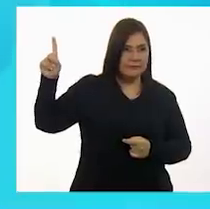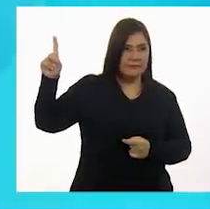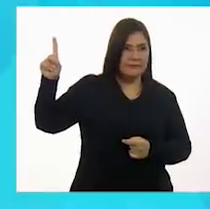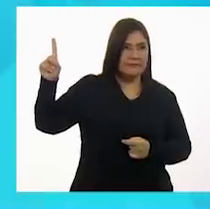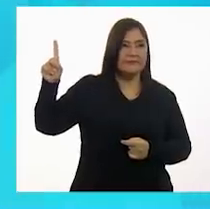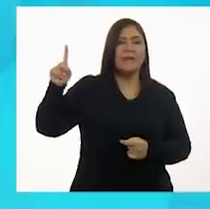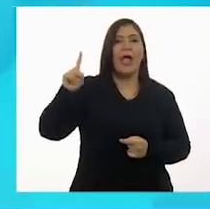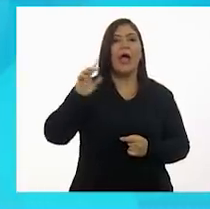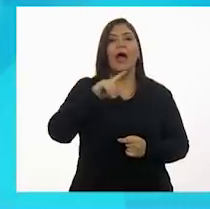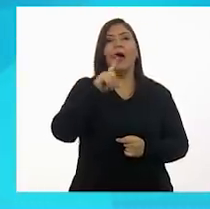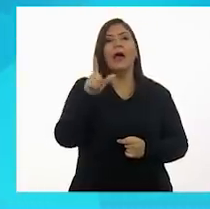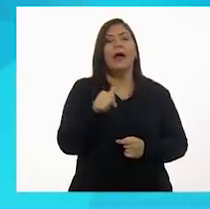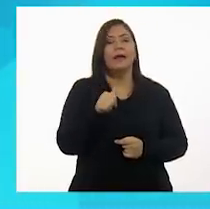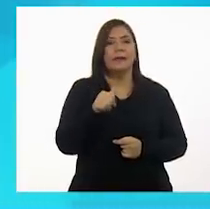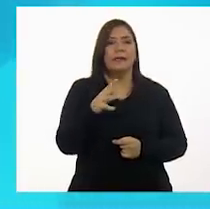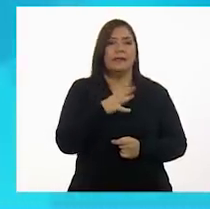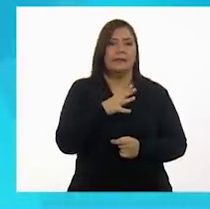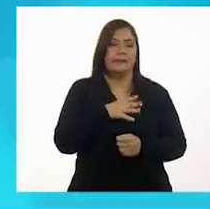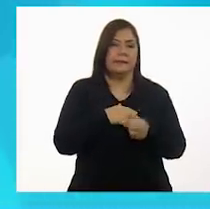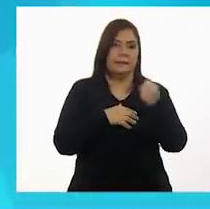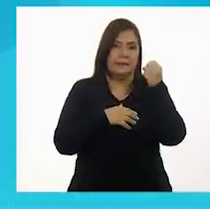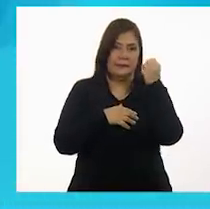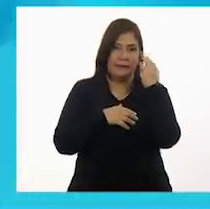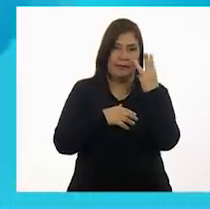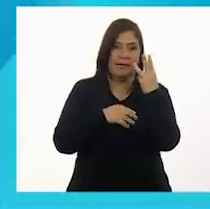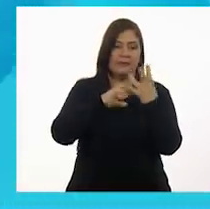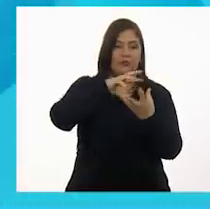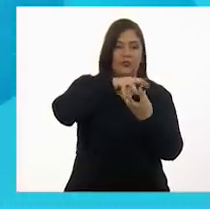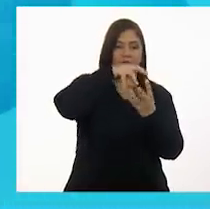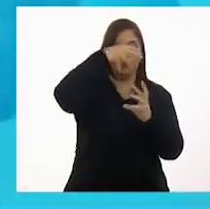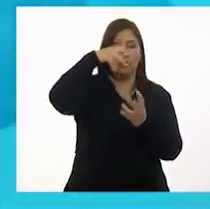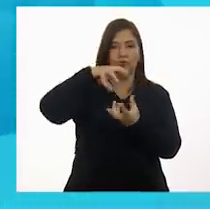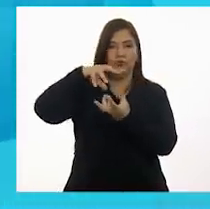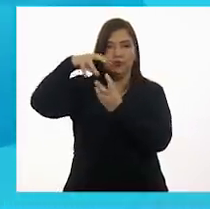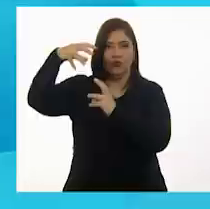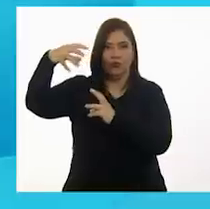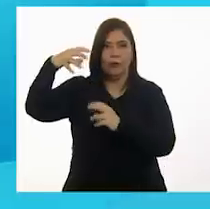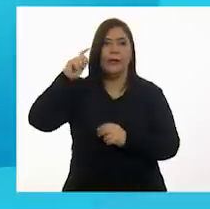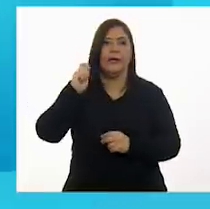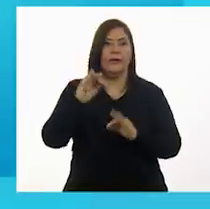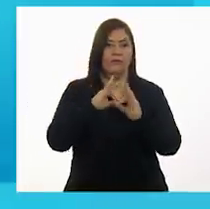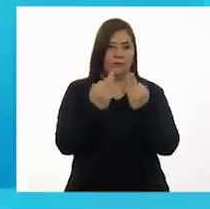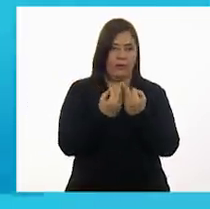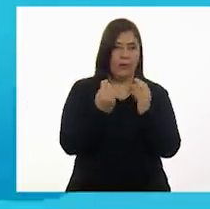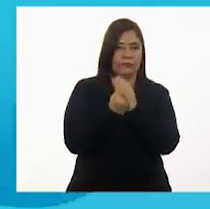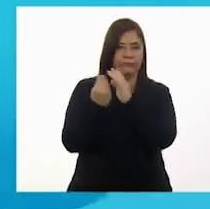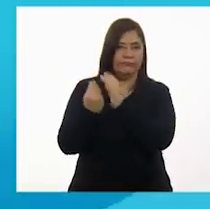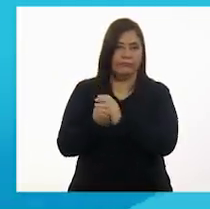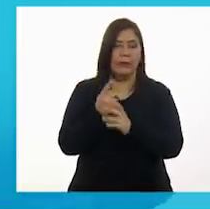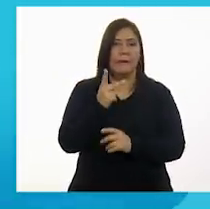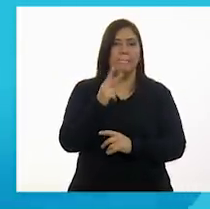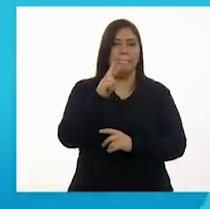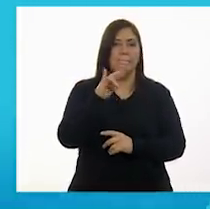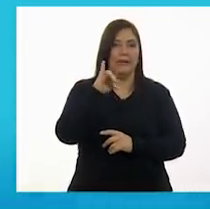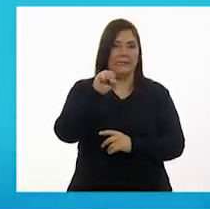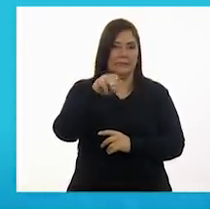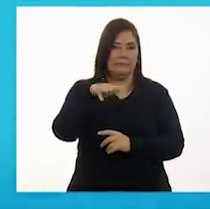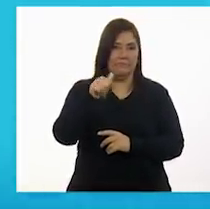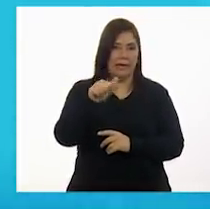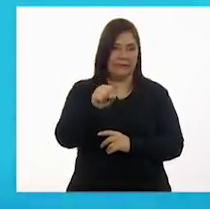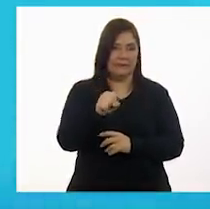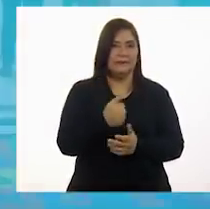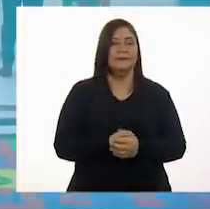llevamos tres cuerpos geométricos que son prismas. Muy